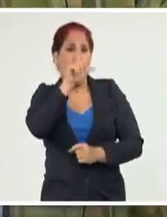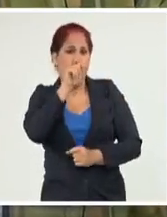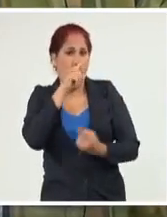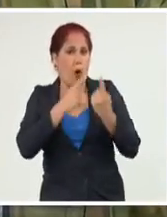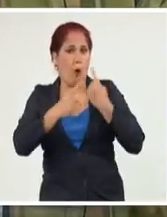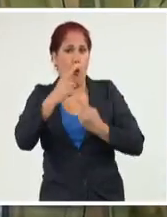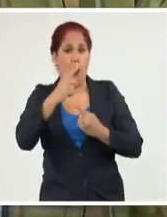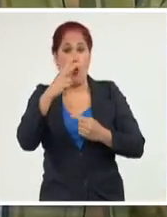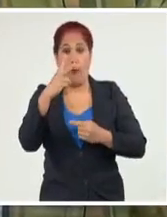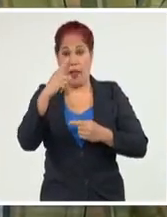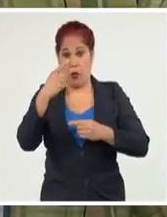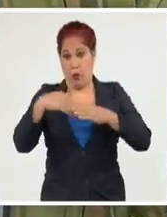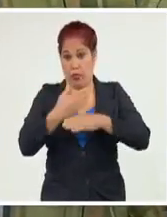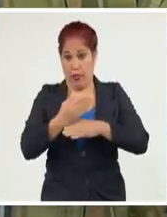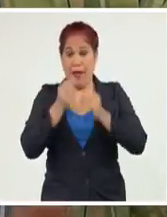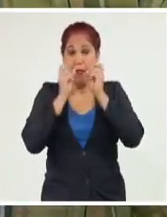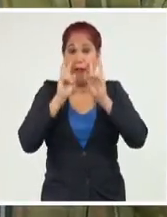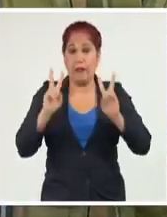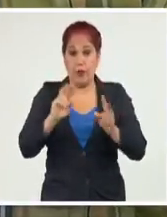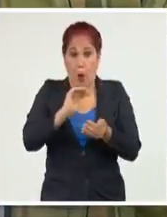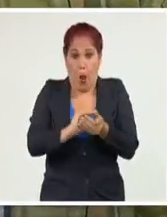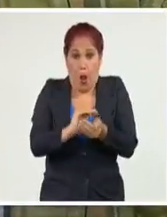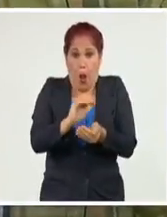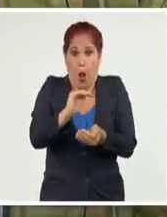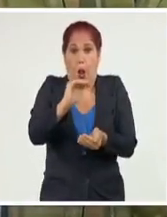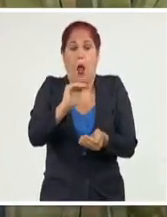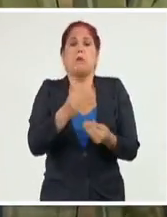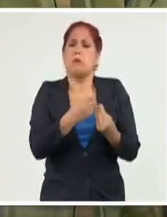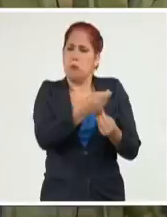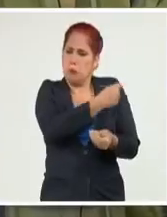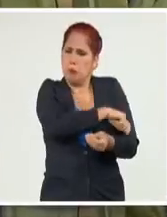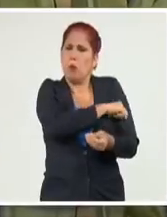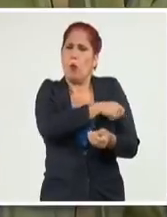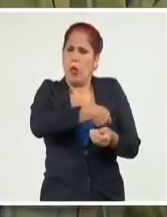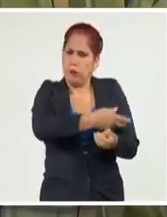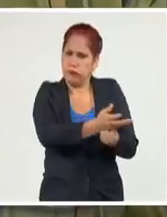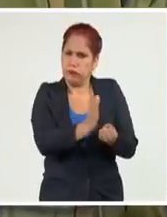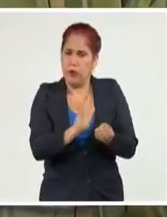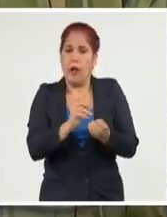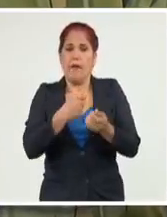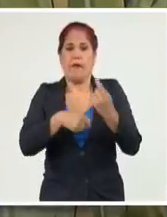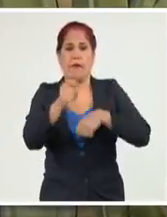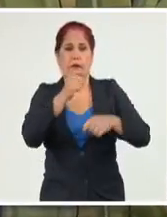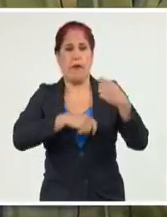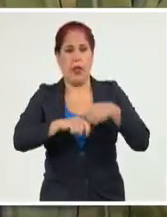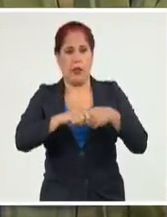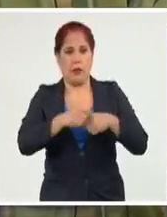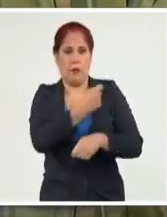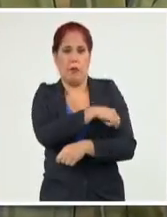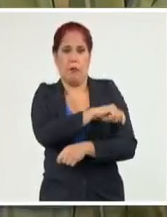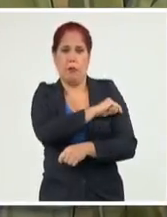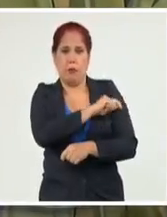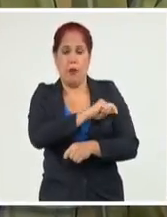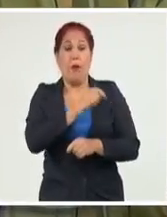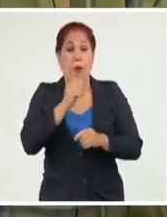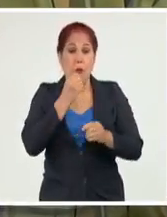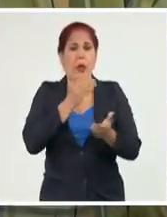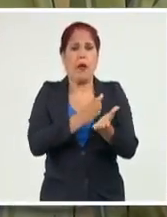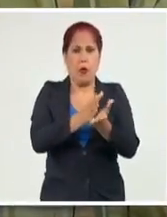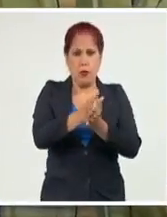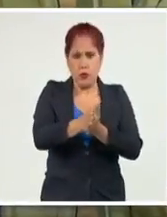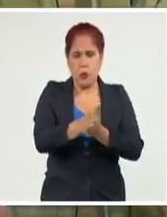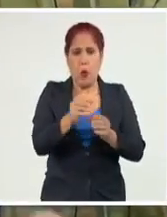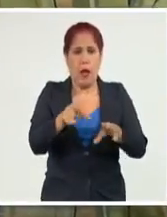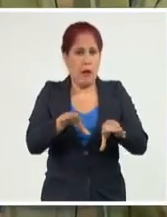días vivo al pueblo de manera general, para que puedan continuar en un periodo de crianza mucho más